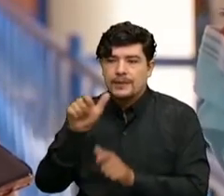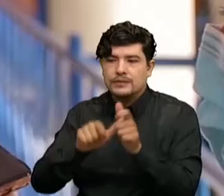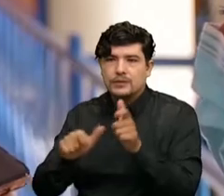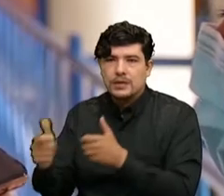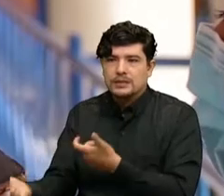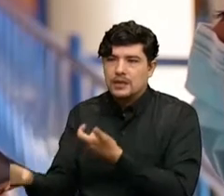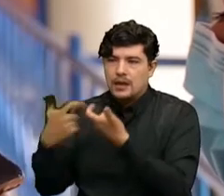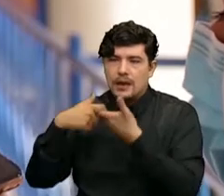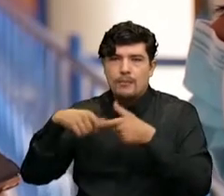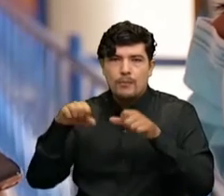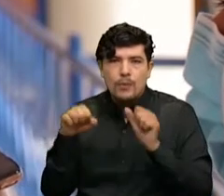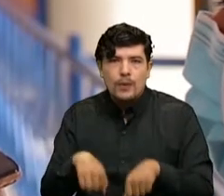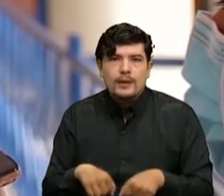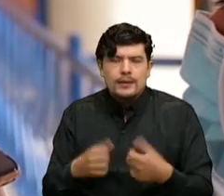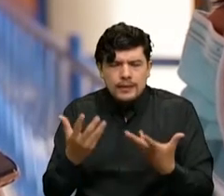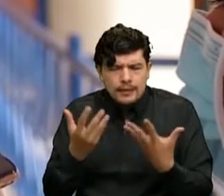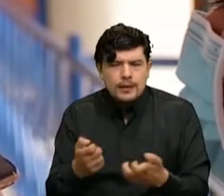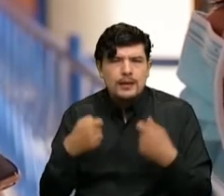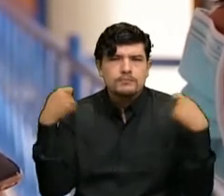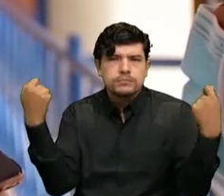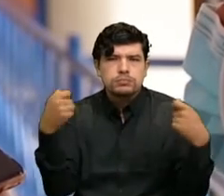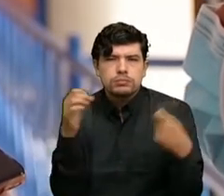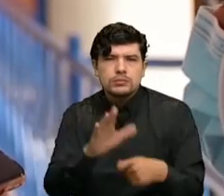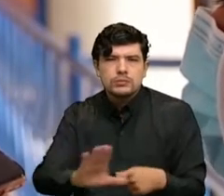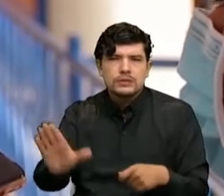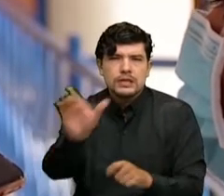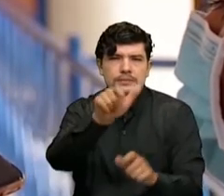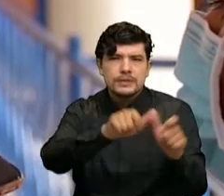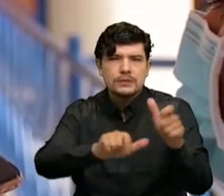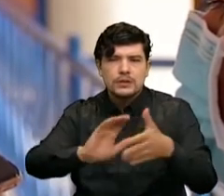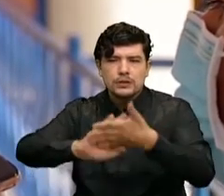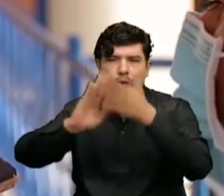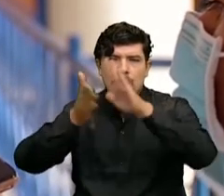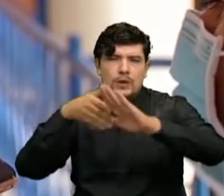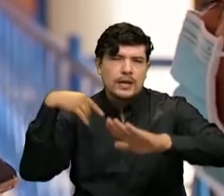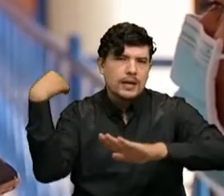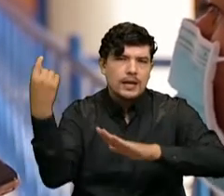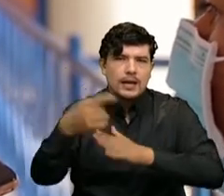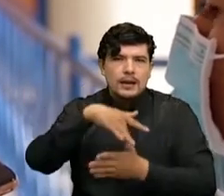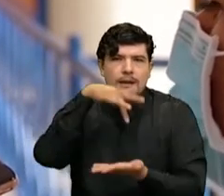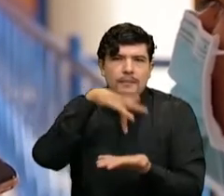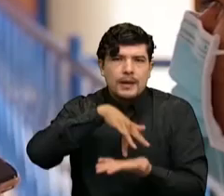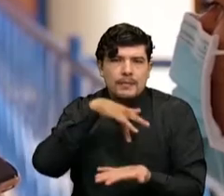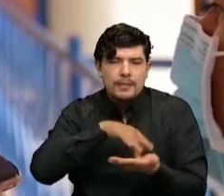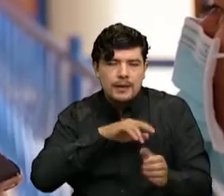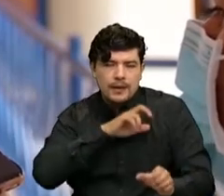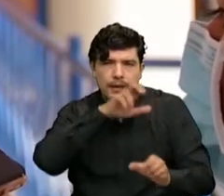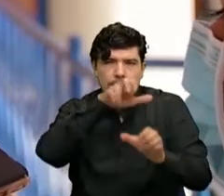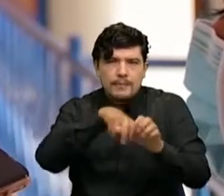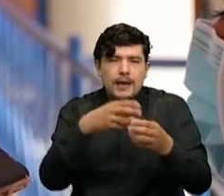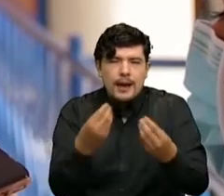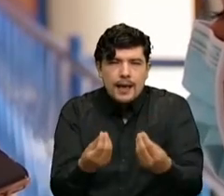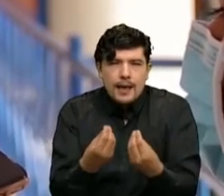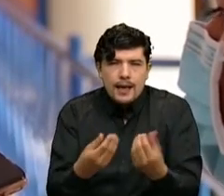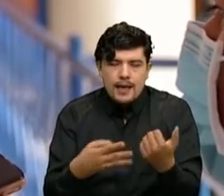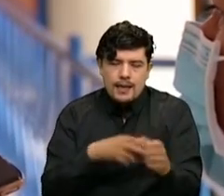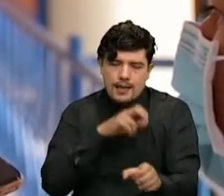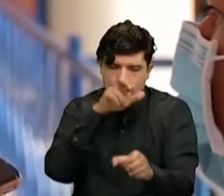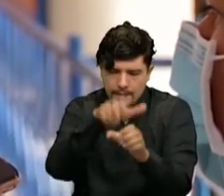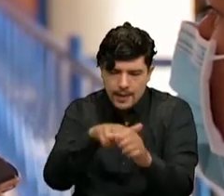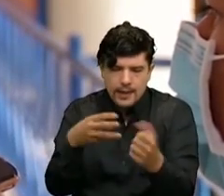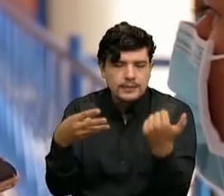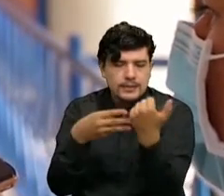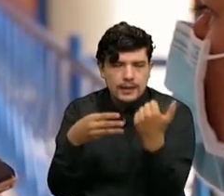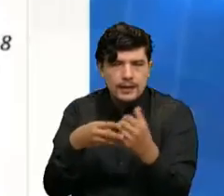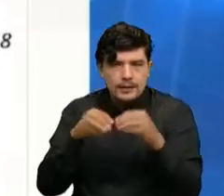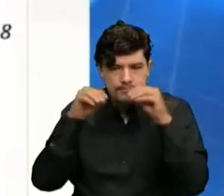que en los cuales participen nuestras comunidades, nuestros jóvenes puedan formarse en estos programas